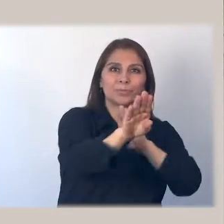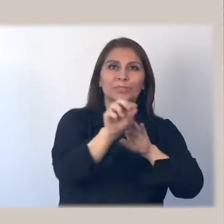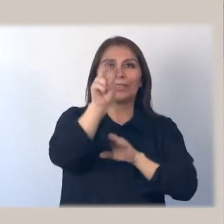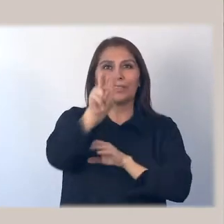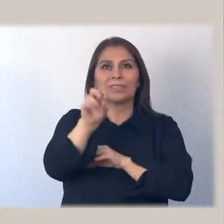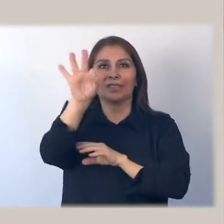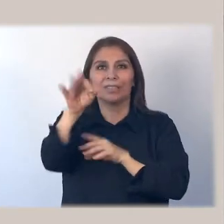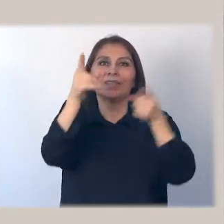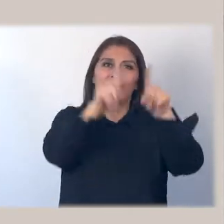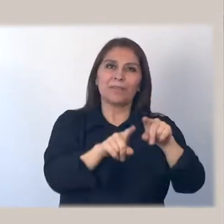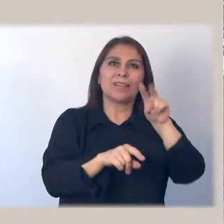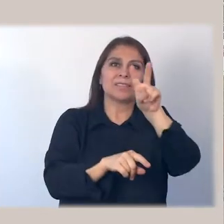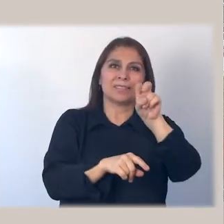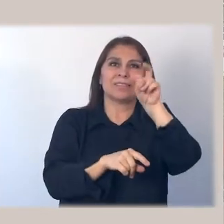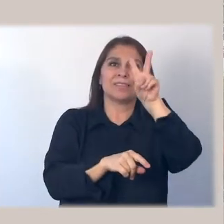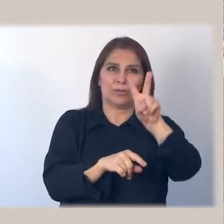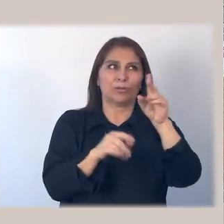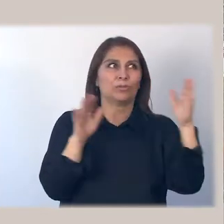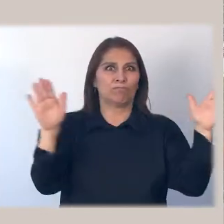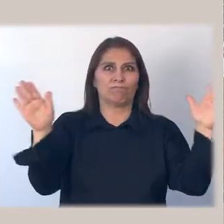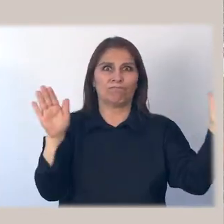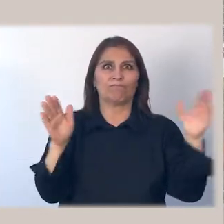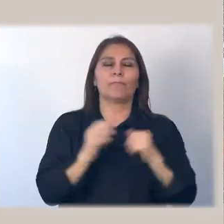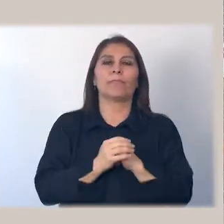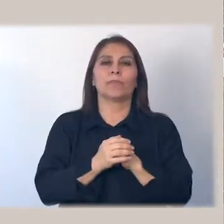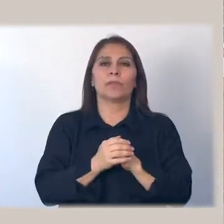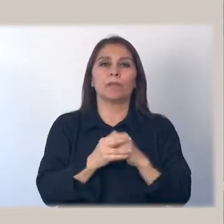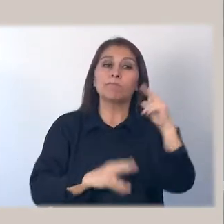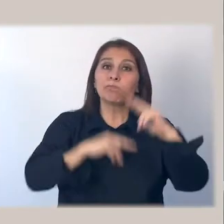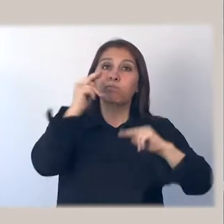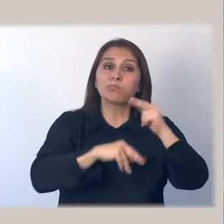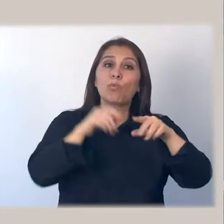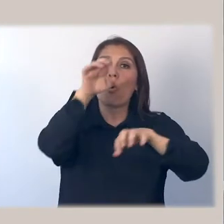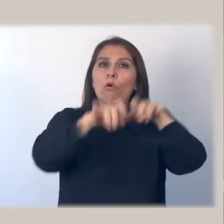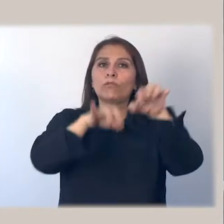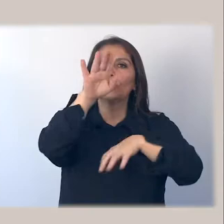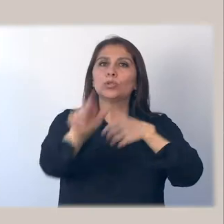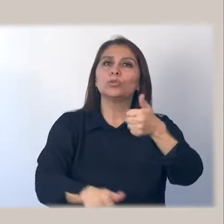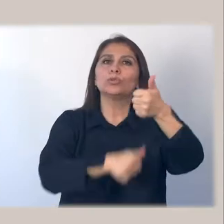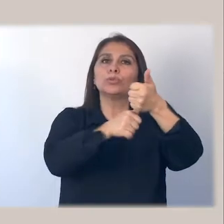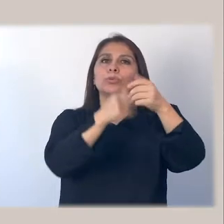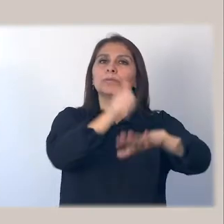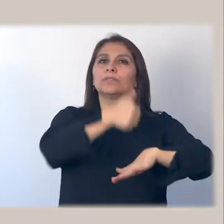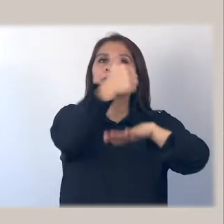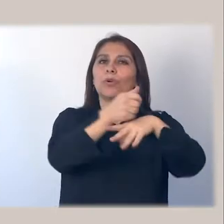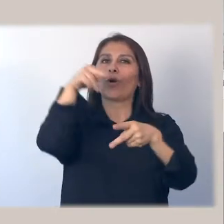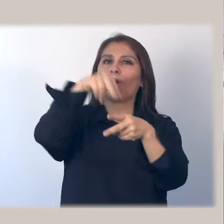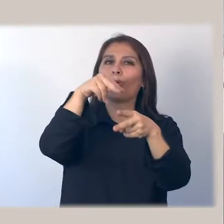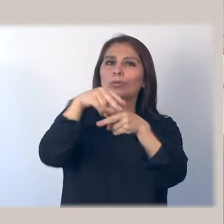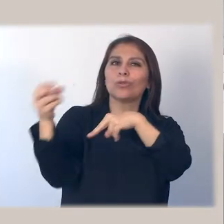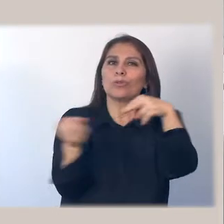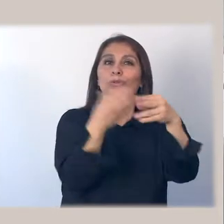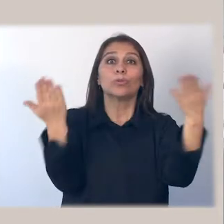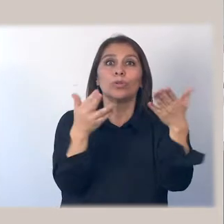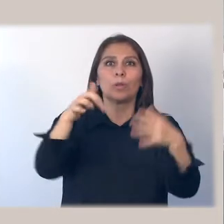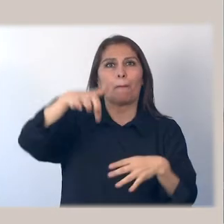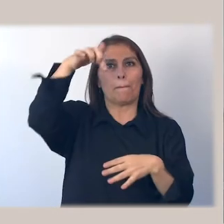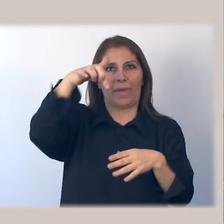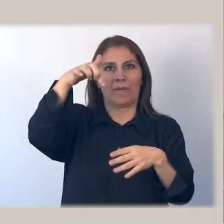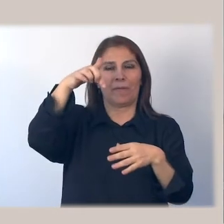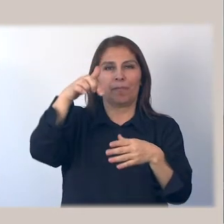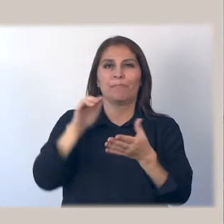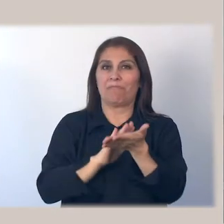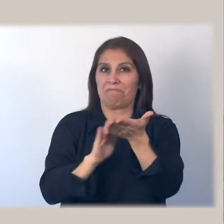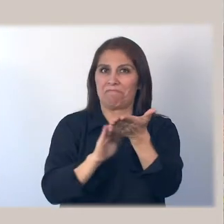las porterías de la calle 73 y 72. Se construyó la nueva oficina de la Subdirección de Recursos Educativos